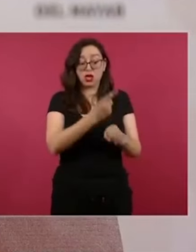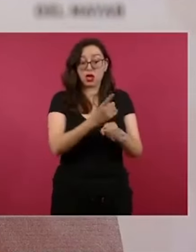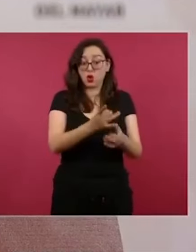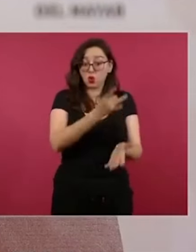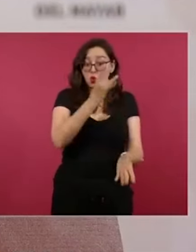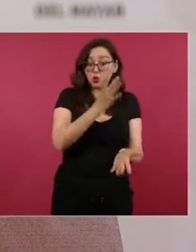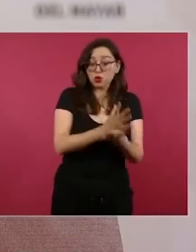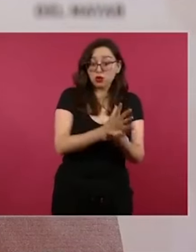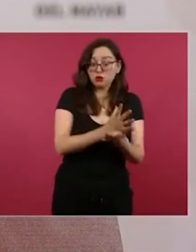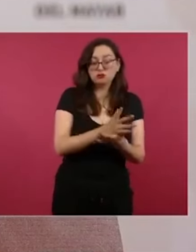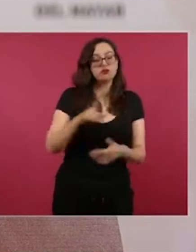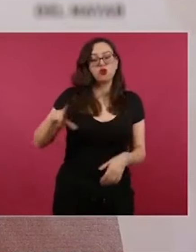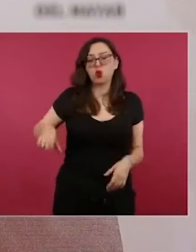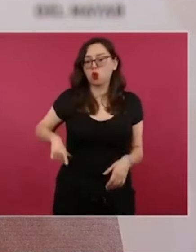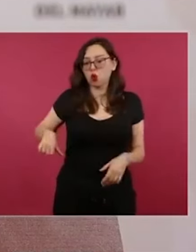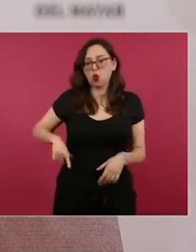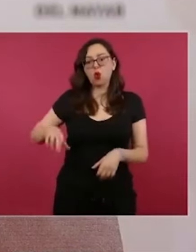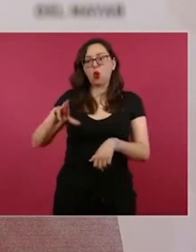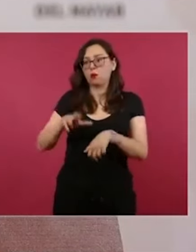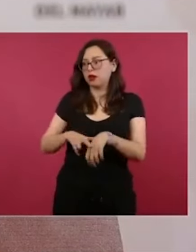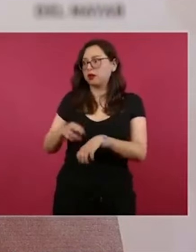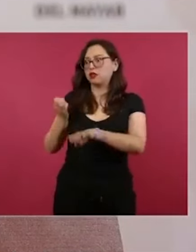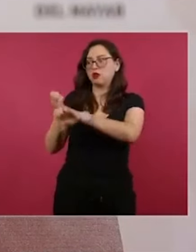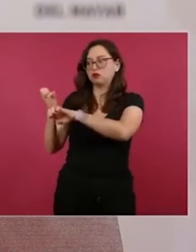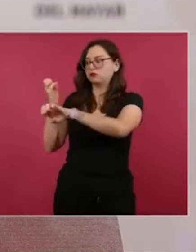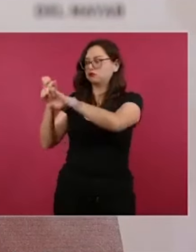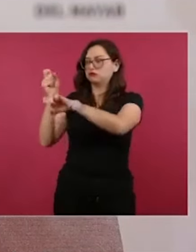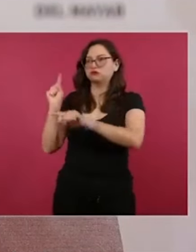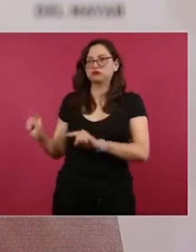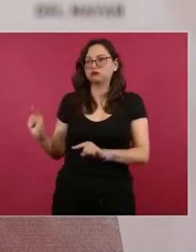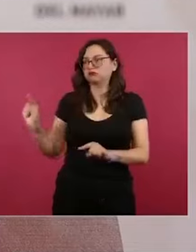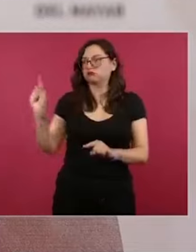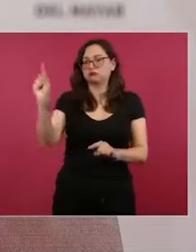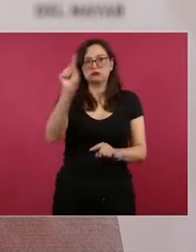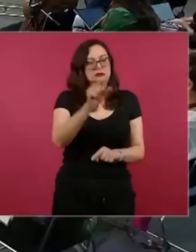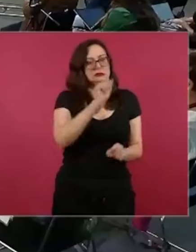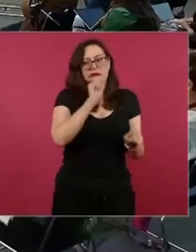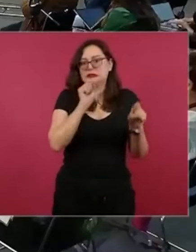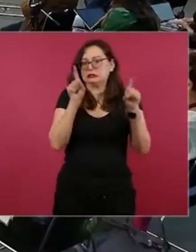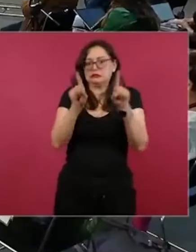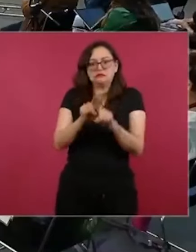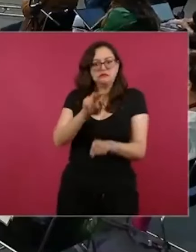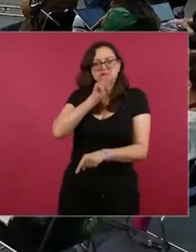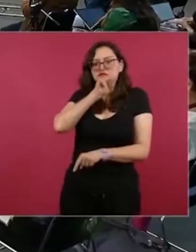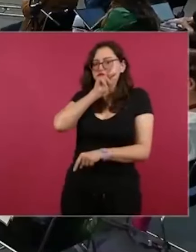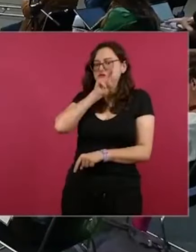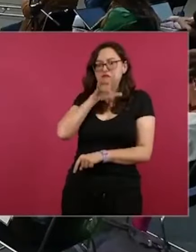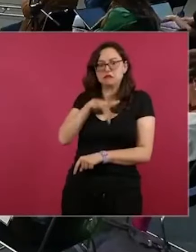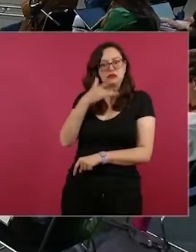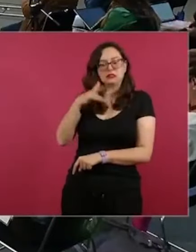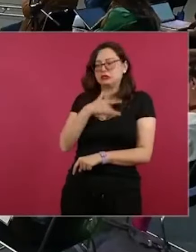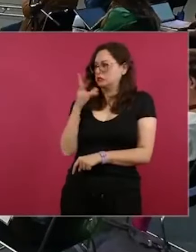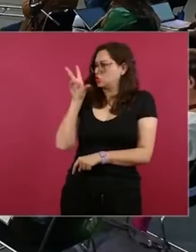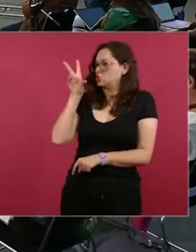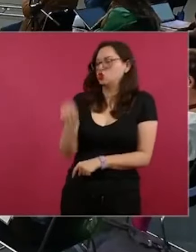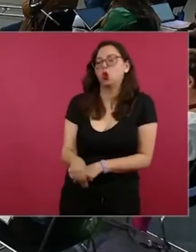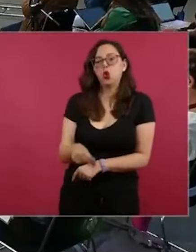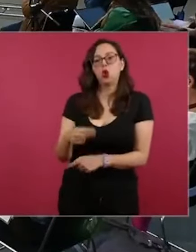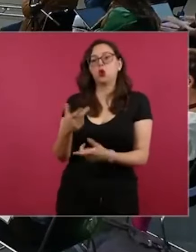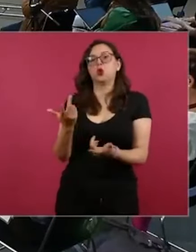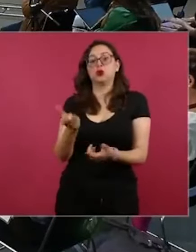que se pruebe que esa persona podría darse a la fuga o de que haya elementos suficientes para que pueda estar en prisión, pero no